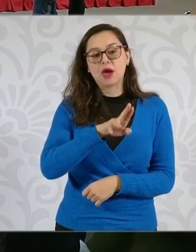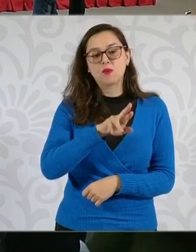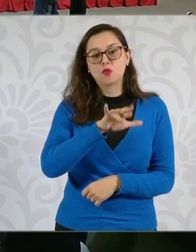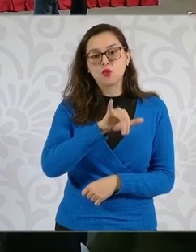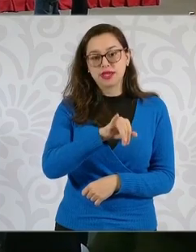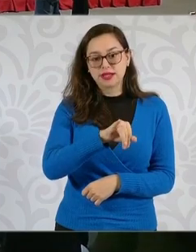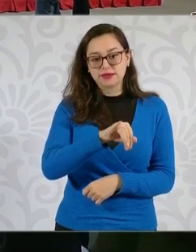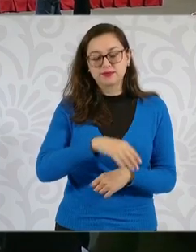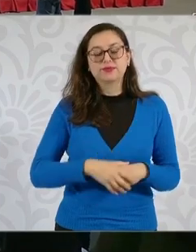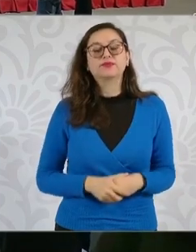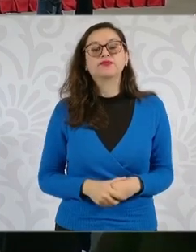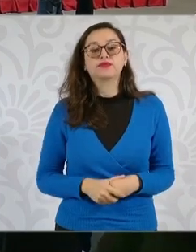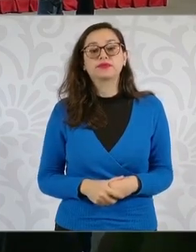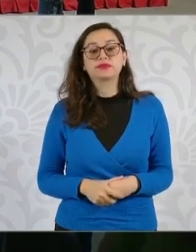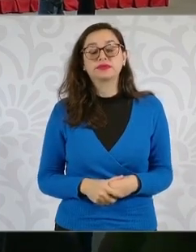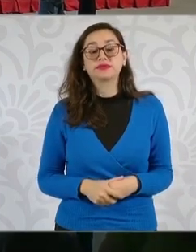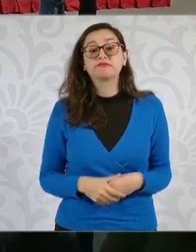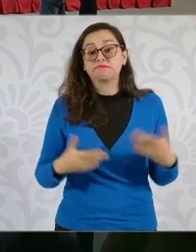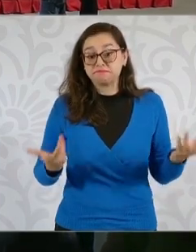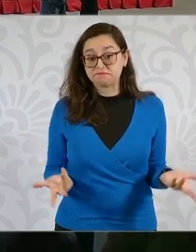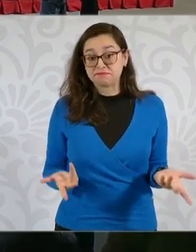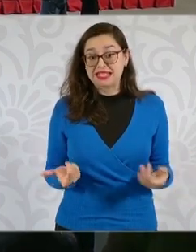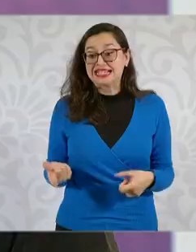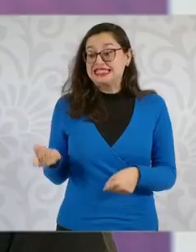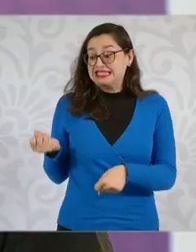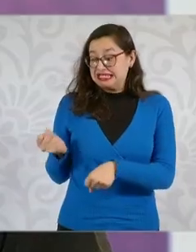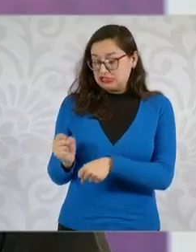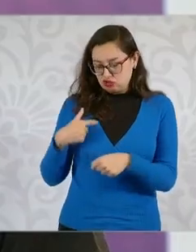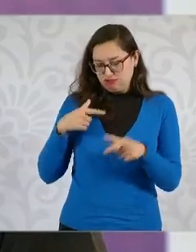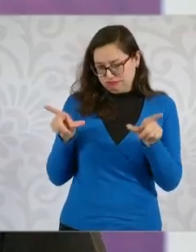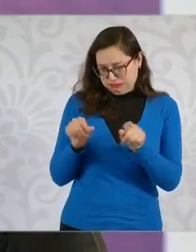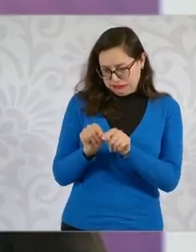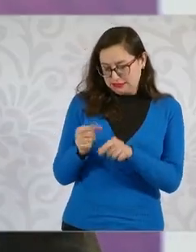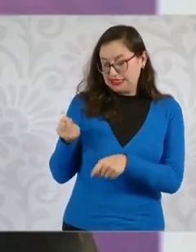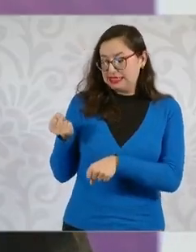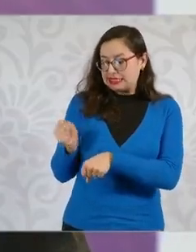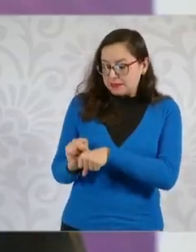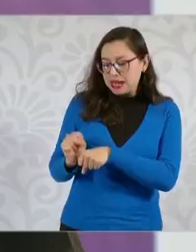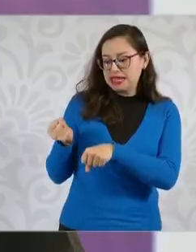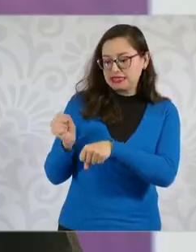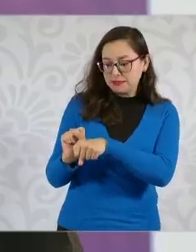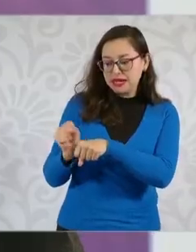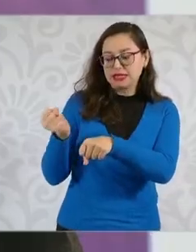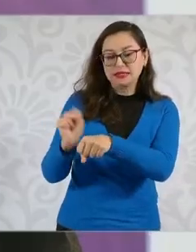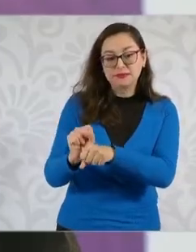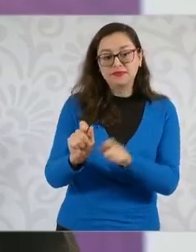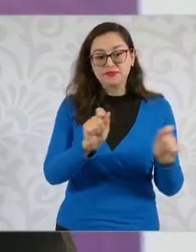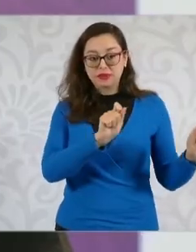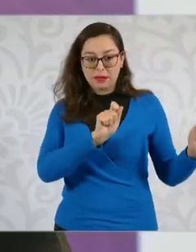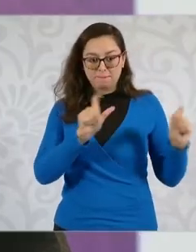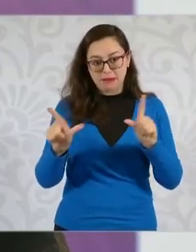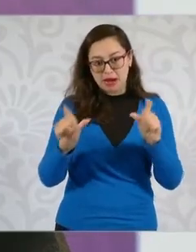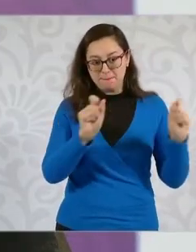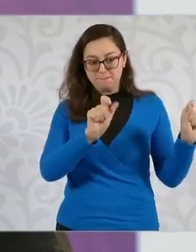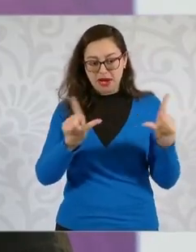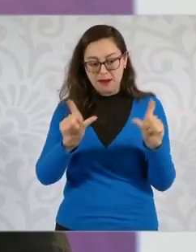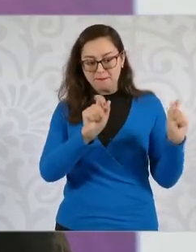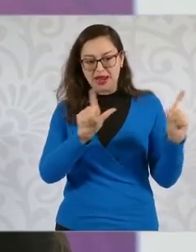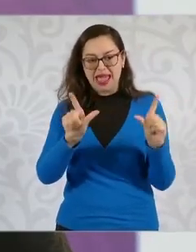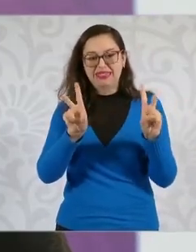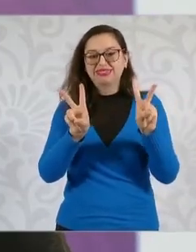cada semana nosotros vamos a presentar en esta sección unas cápsulas que se llaman Suave Patria